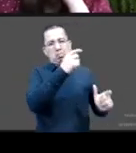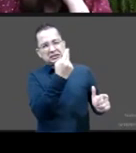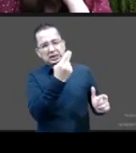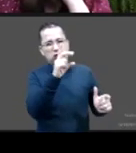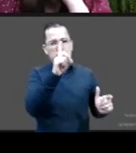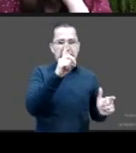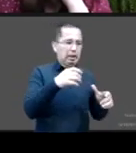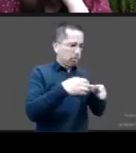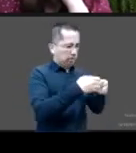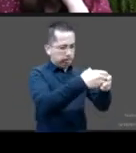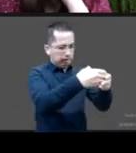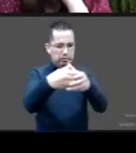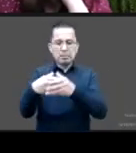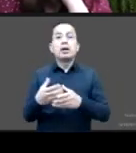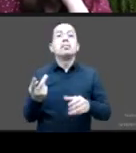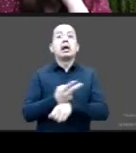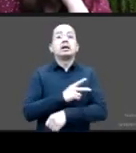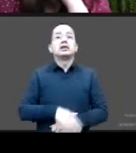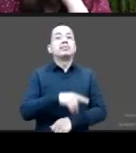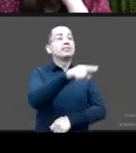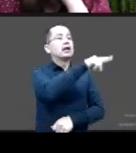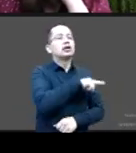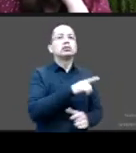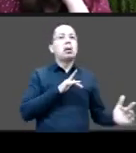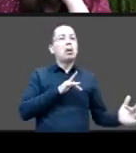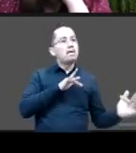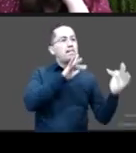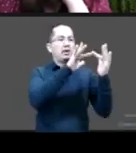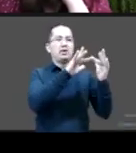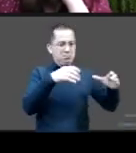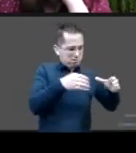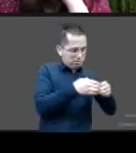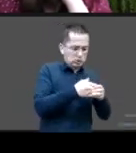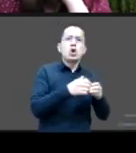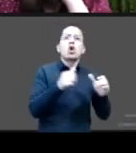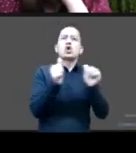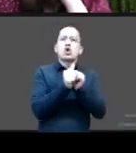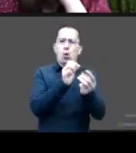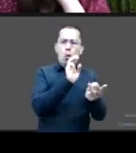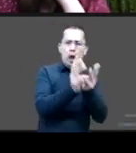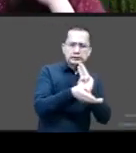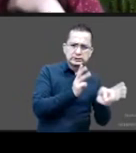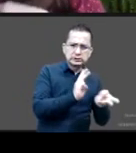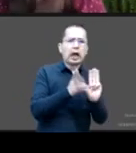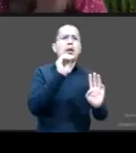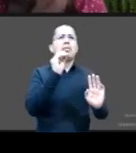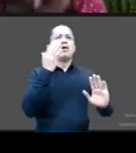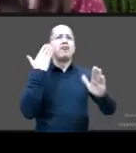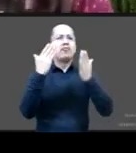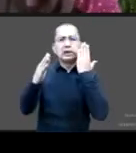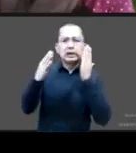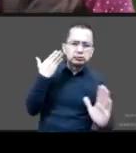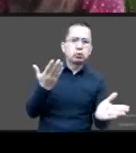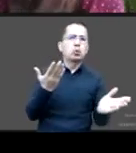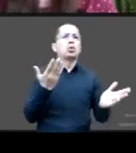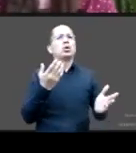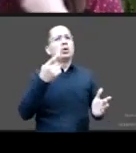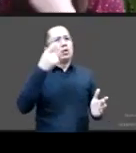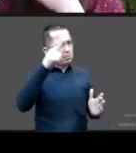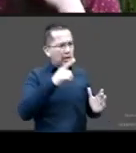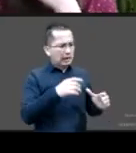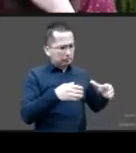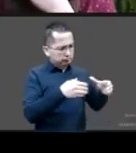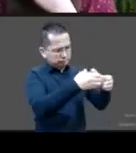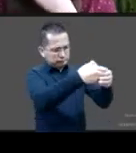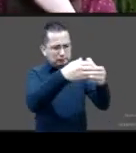reuniendo a través del celular a través de Facebook a través de WhatsApp y siguen compartiendo sus emociones su vida cómo está organizada